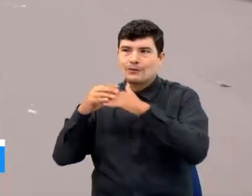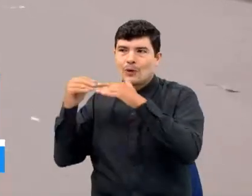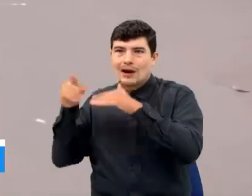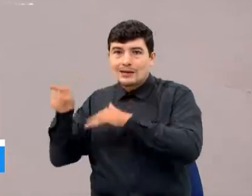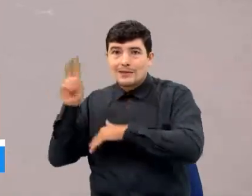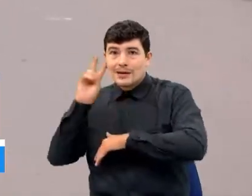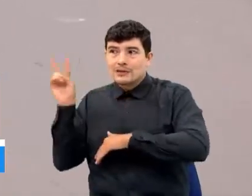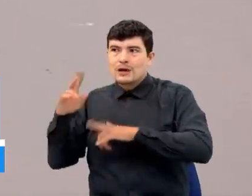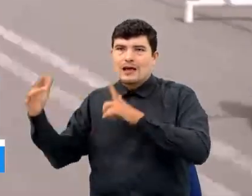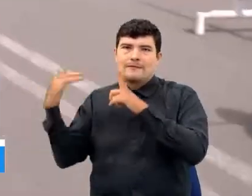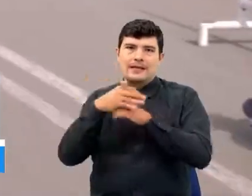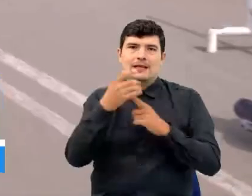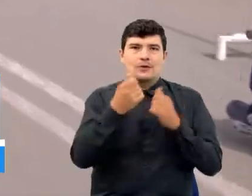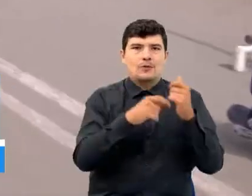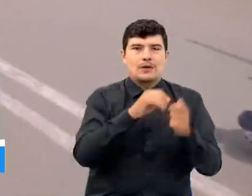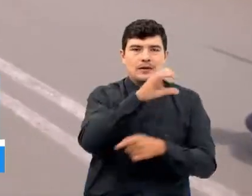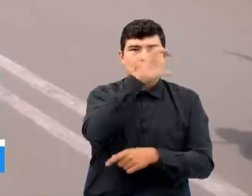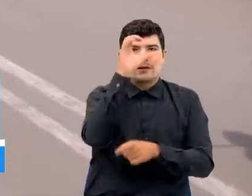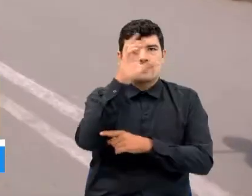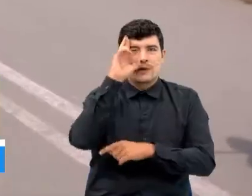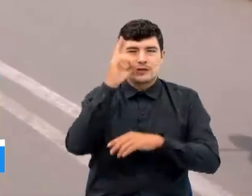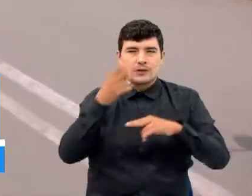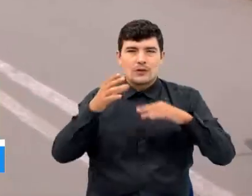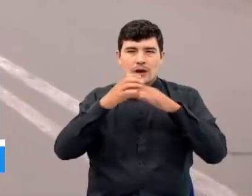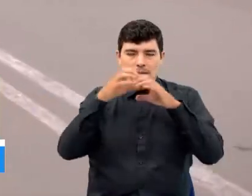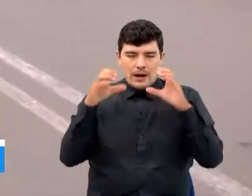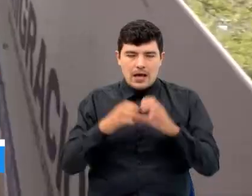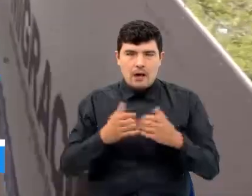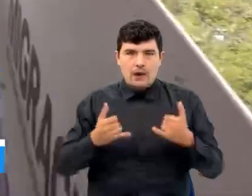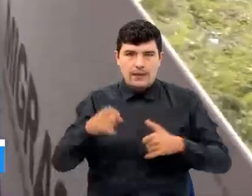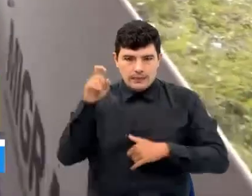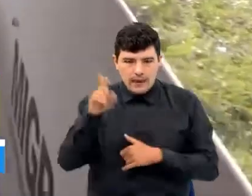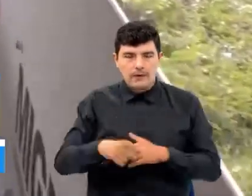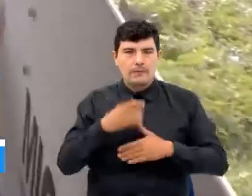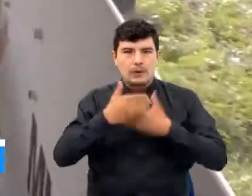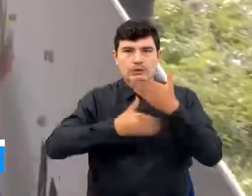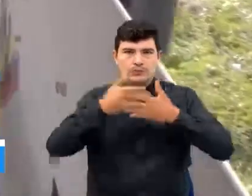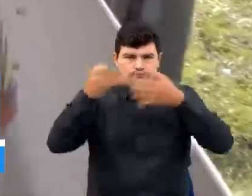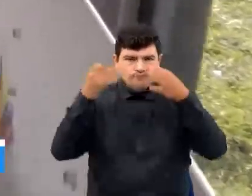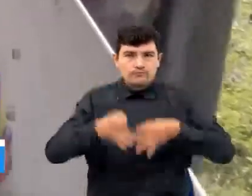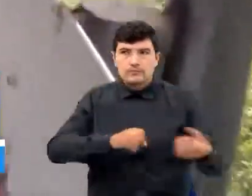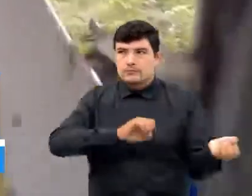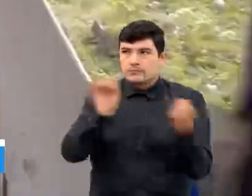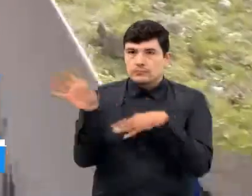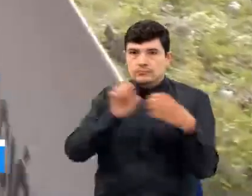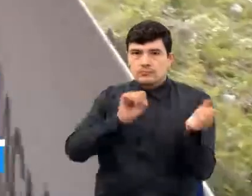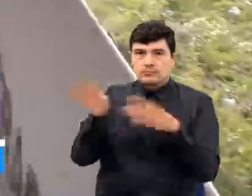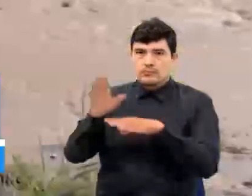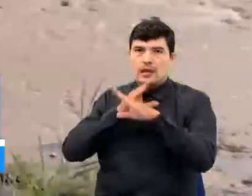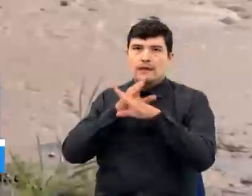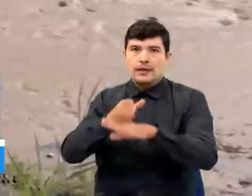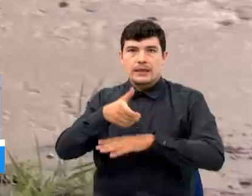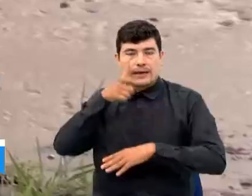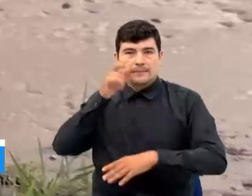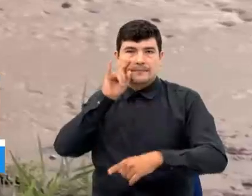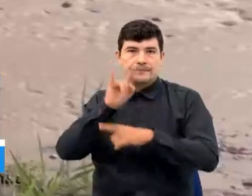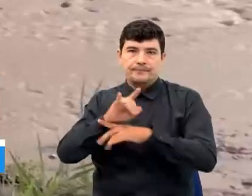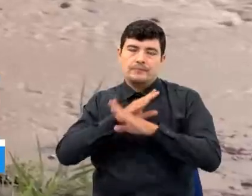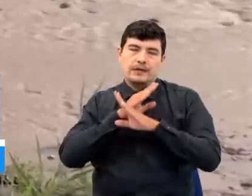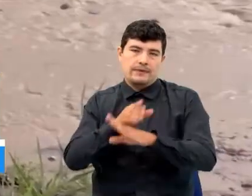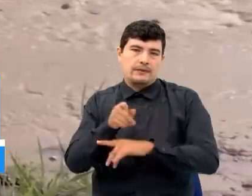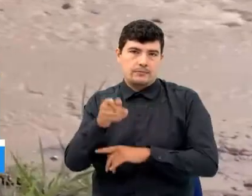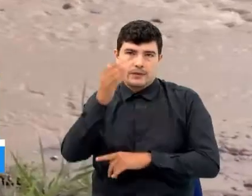en Colombia. La Cámara de Comercio insiste en que se debe formalizar los procesos de exportación y disminuir el contrabando por los pasos binacionales para